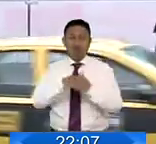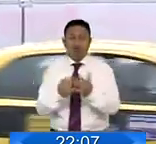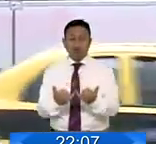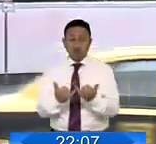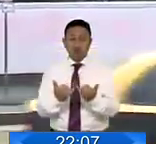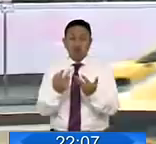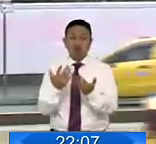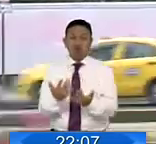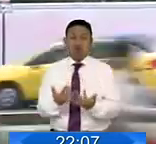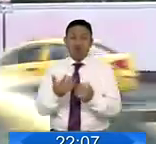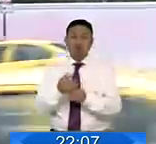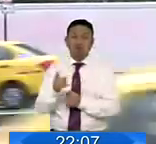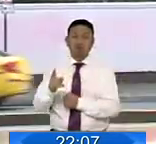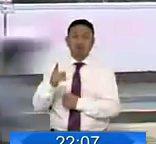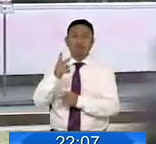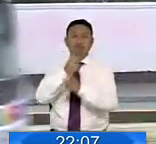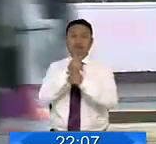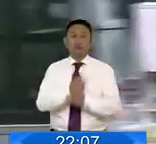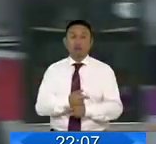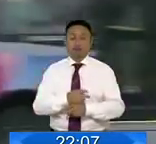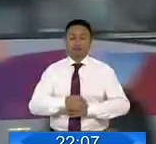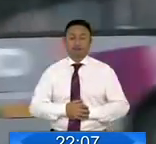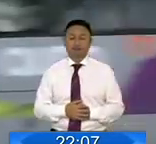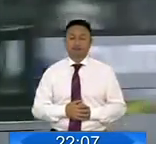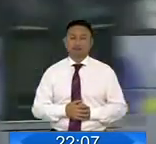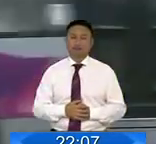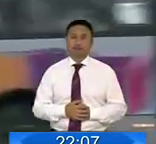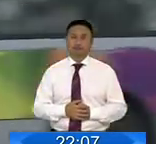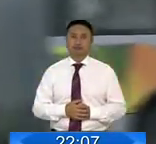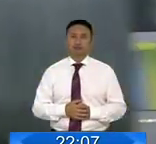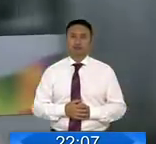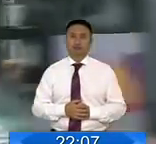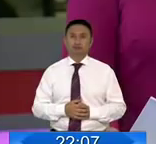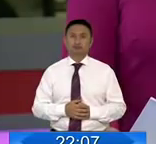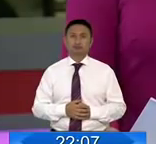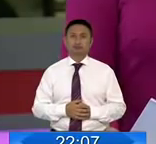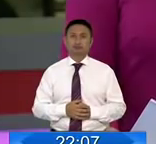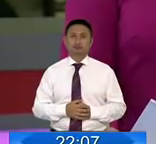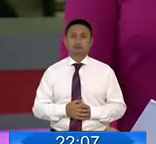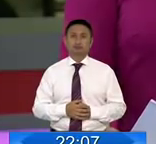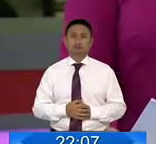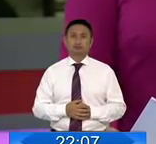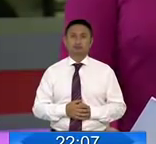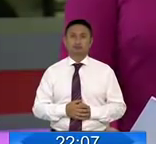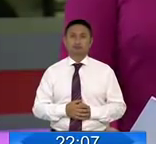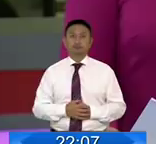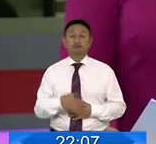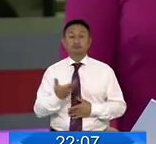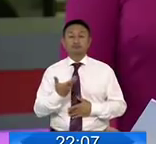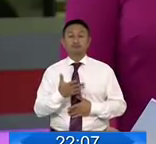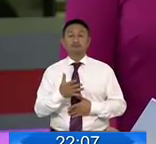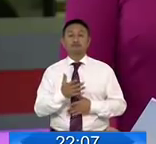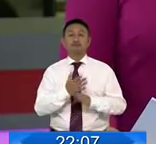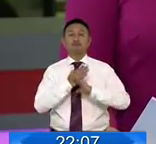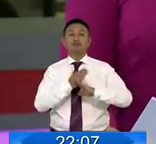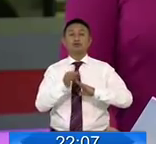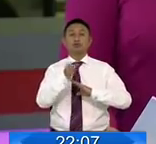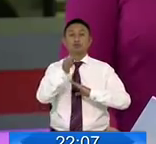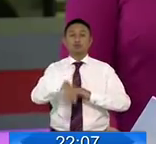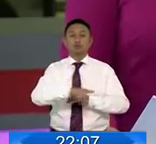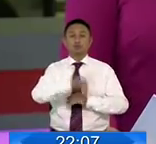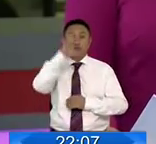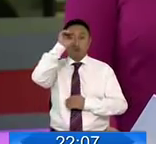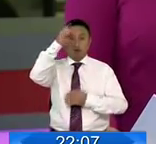asilo político, informó Héctor Romero. La Defensoría del Pueblo, mediante un